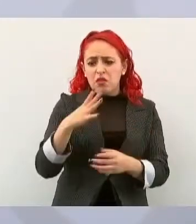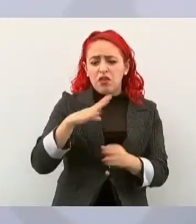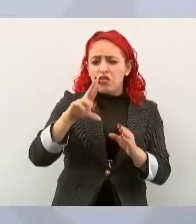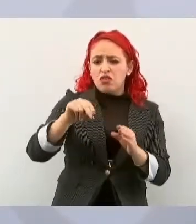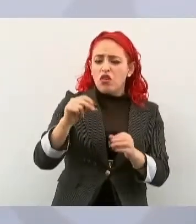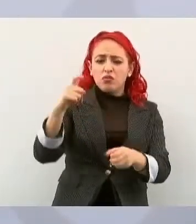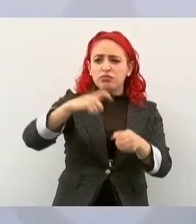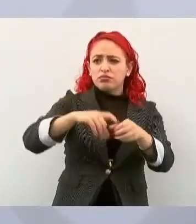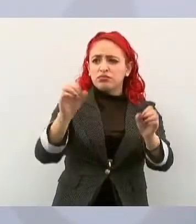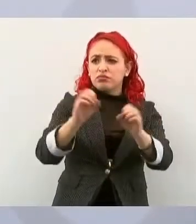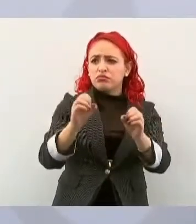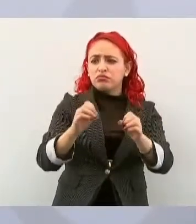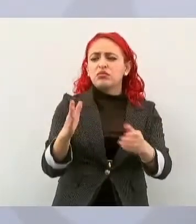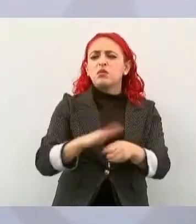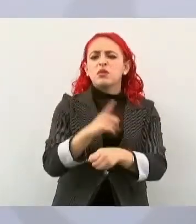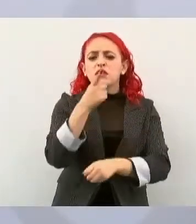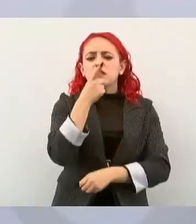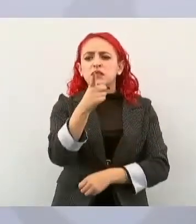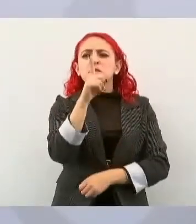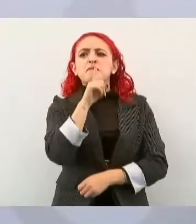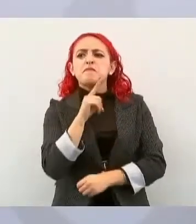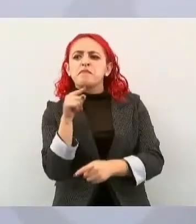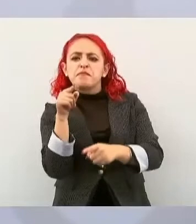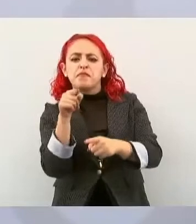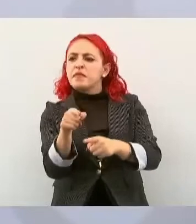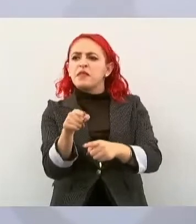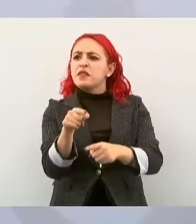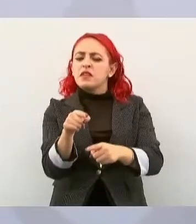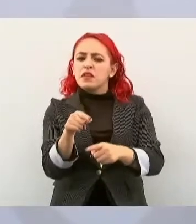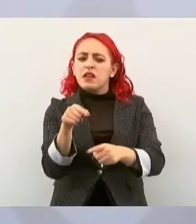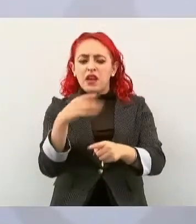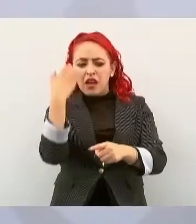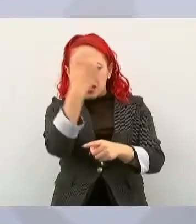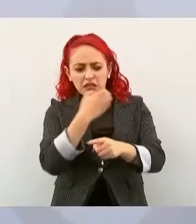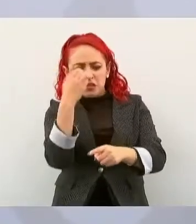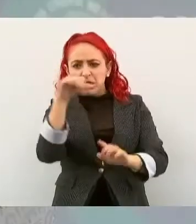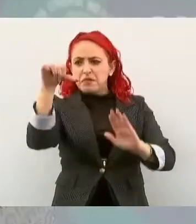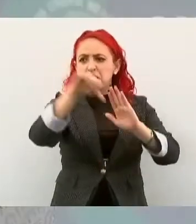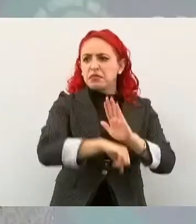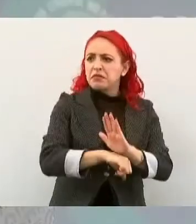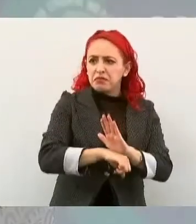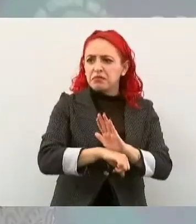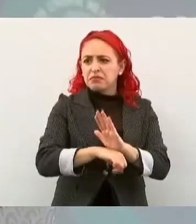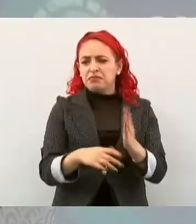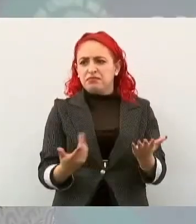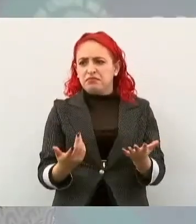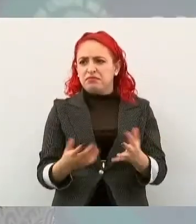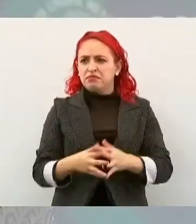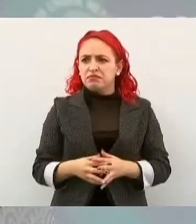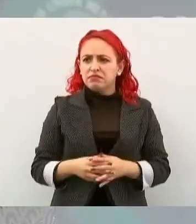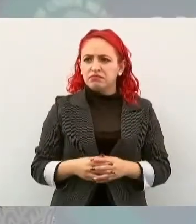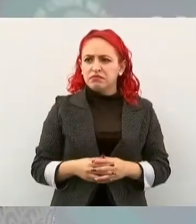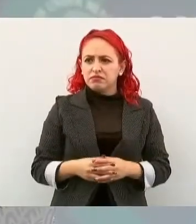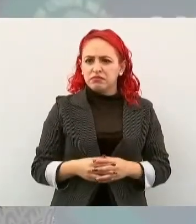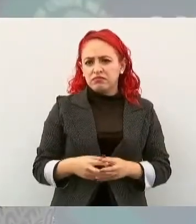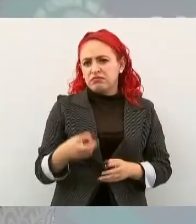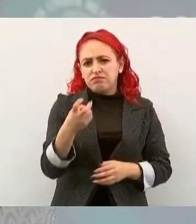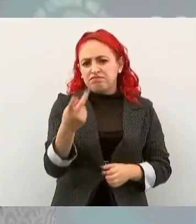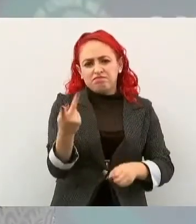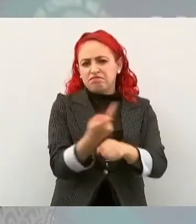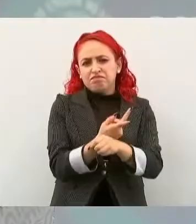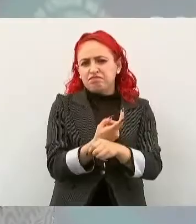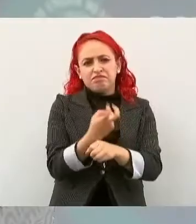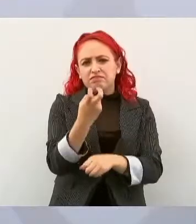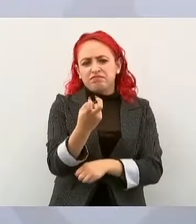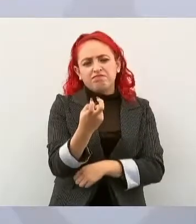rechazaba con la mentira, con el pretexto de que no pasaban el examen de admisión, cuando eso no